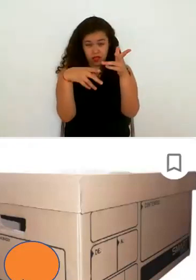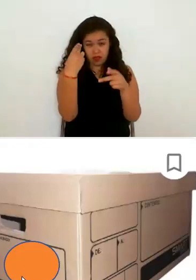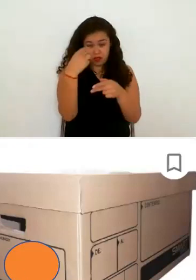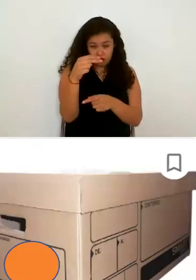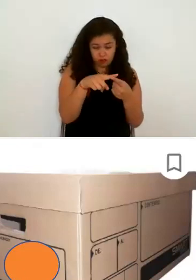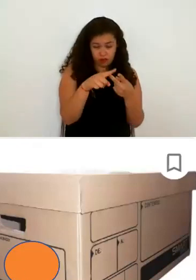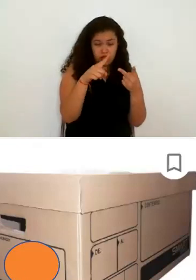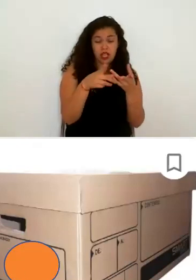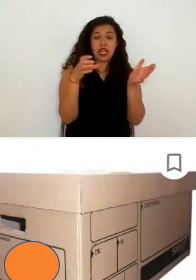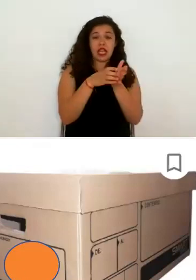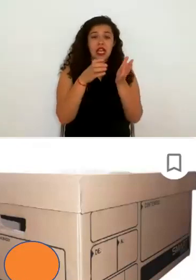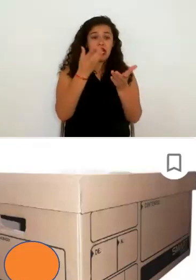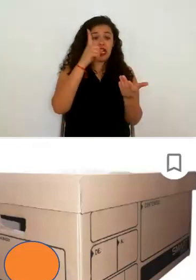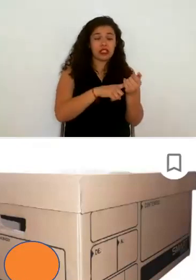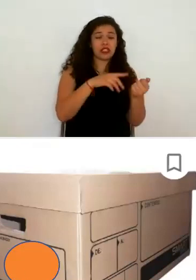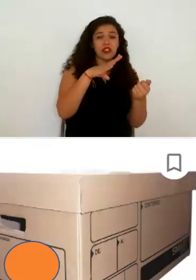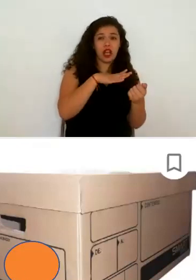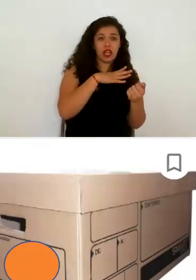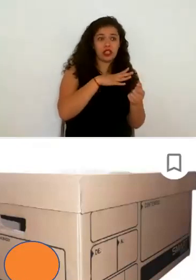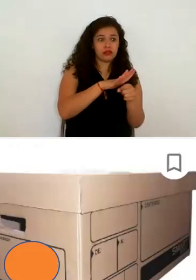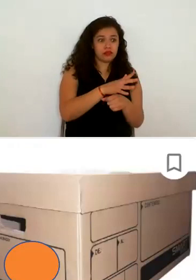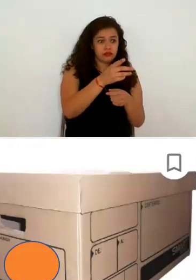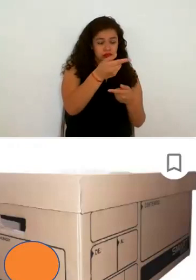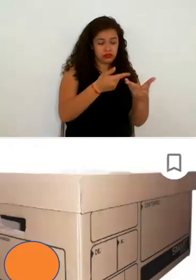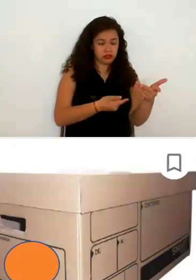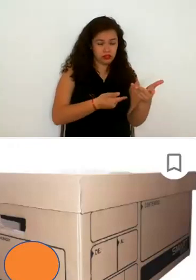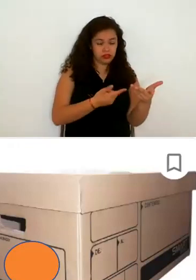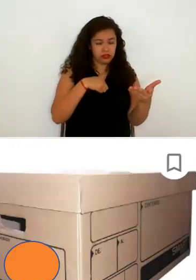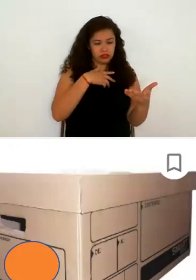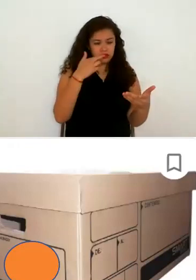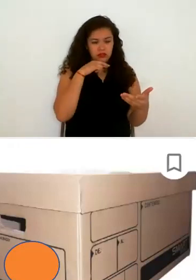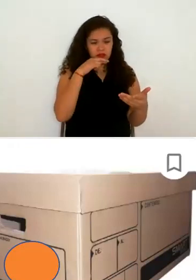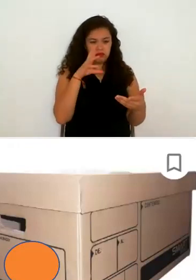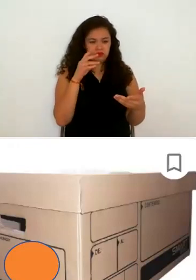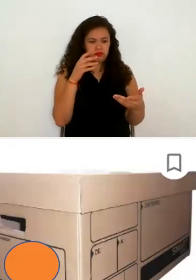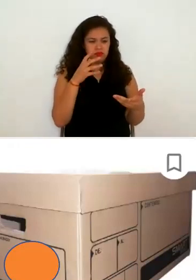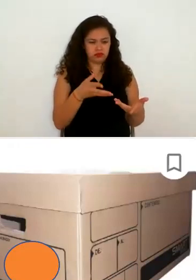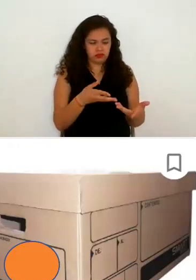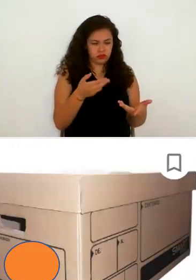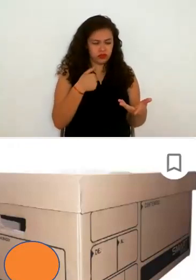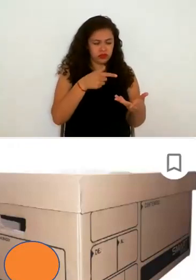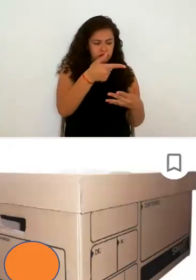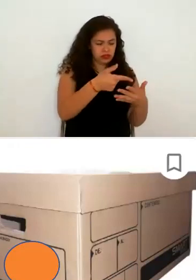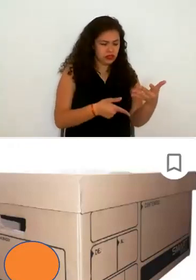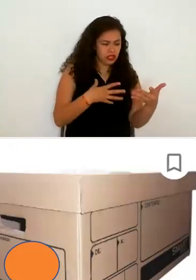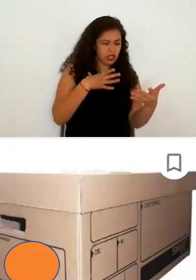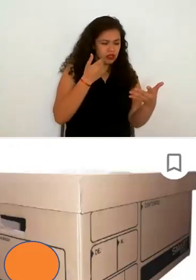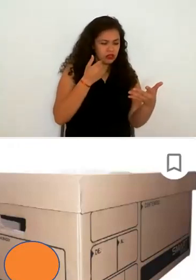el contenido, también eso hace que no localicemos rápidamente el expediente que